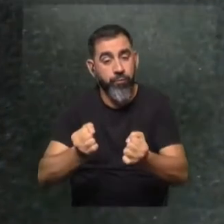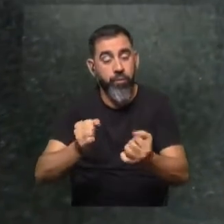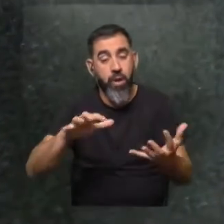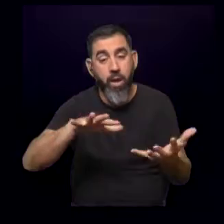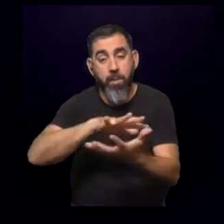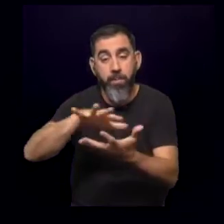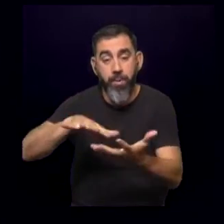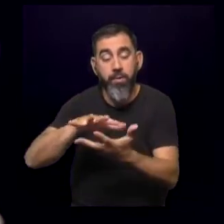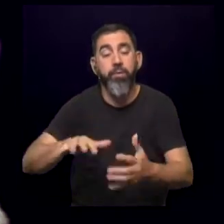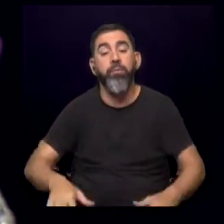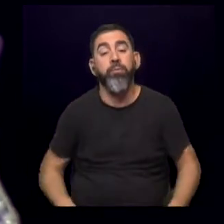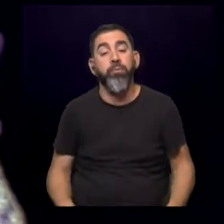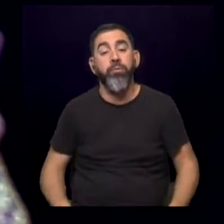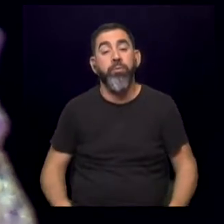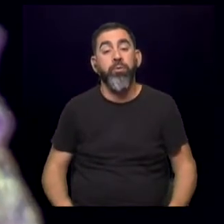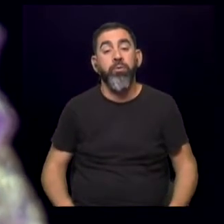ambiente.